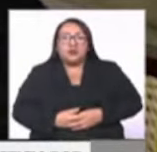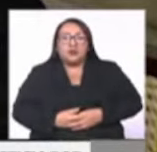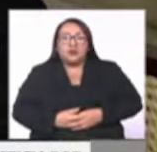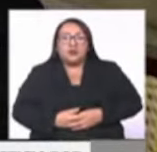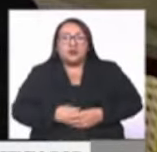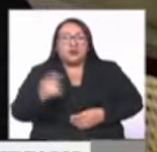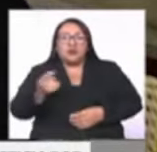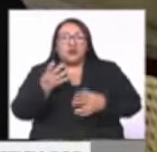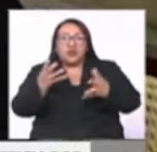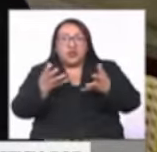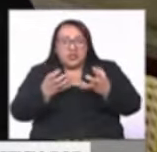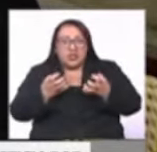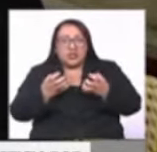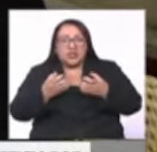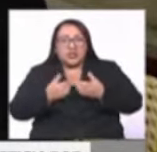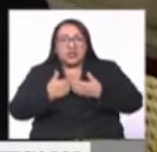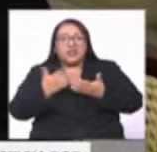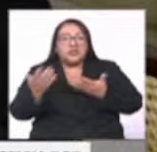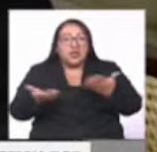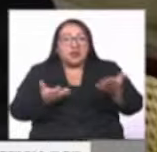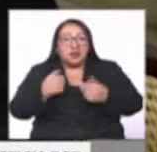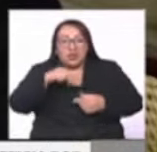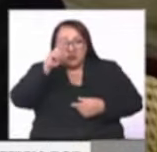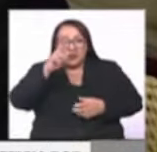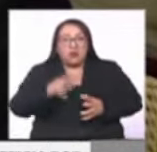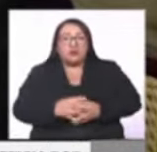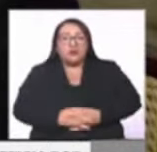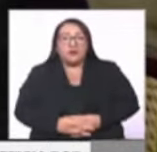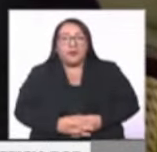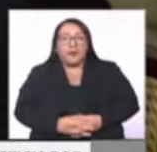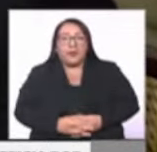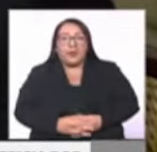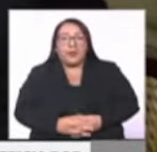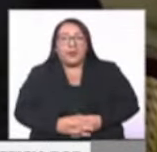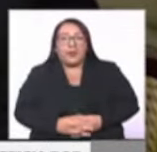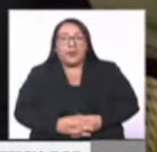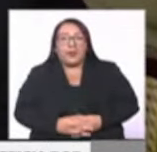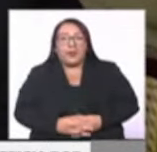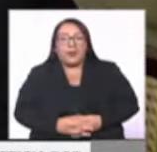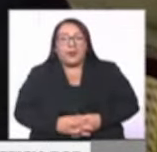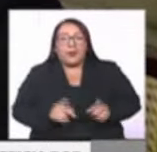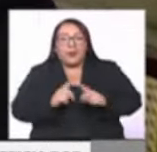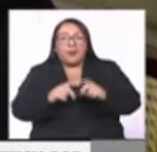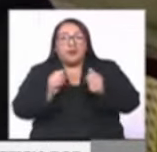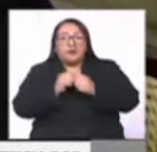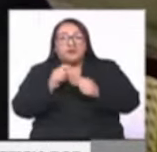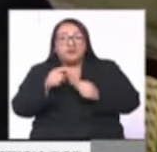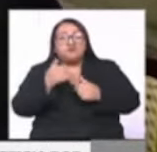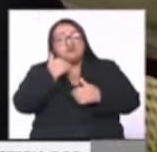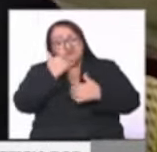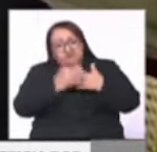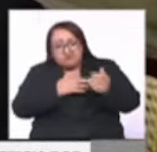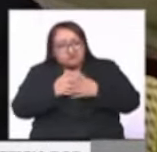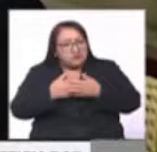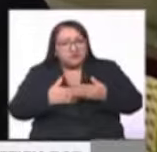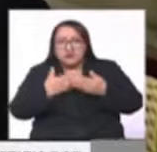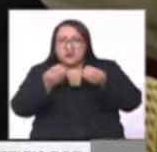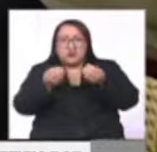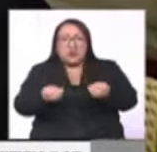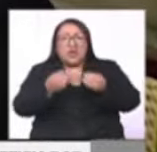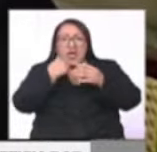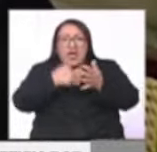quiso y quiere servir a su país sin embargo ante esta situación decidí presentar mi carta de